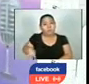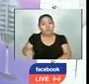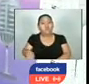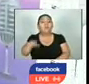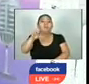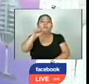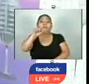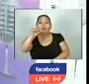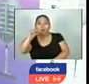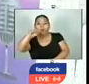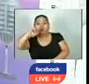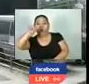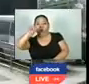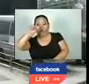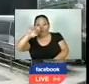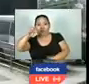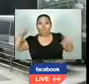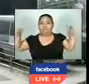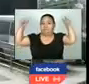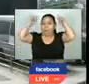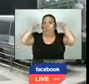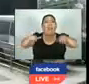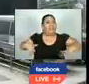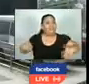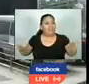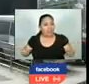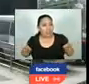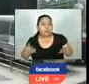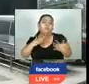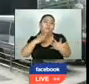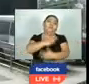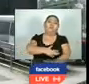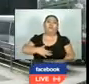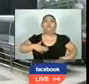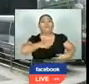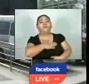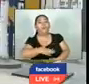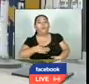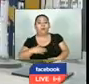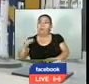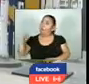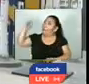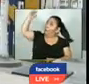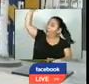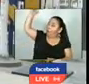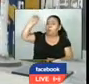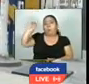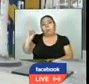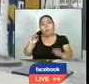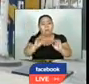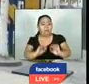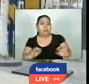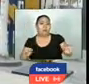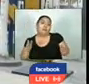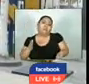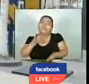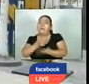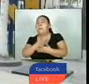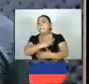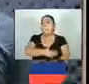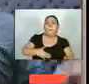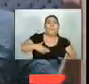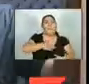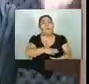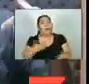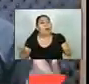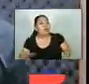de Soyapango. Un espacio de sano esparcimiento donde grandes y chicos pueden llegar a divertirse o